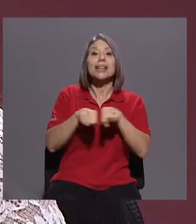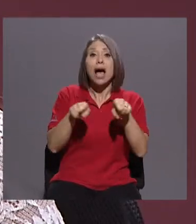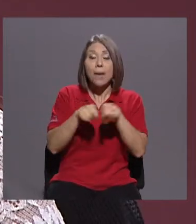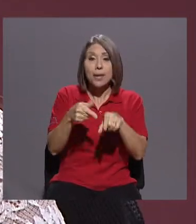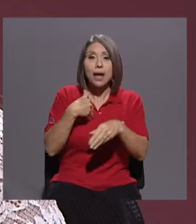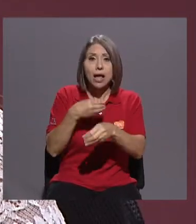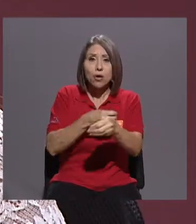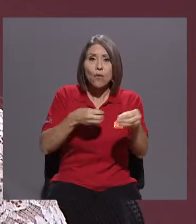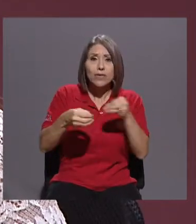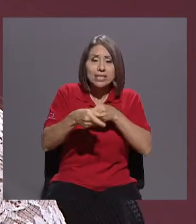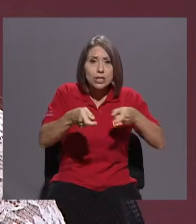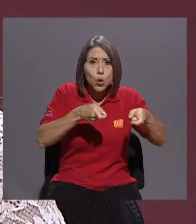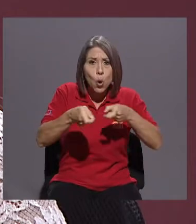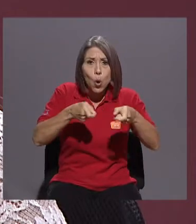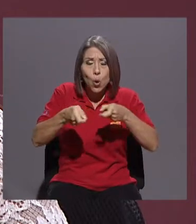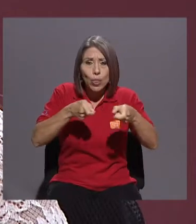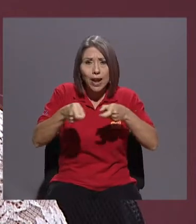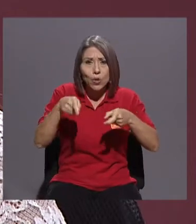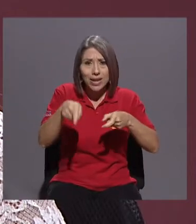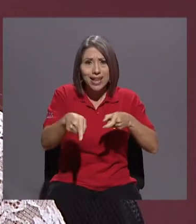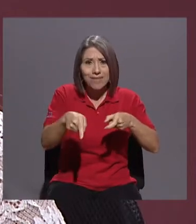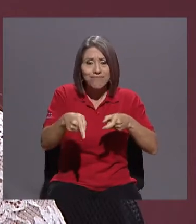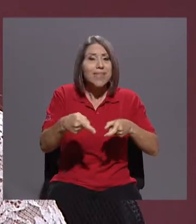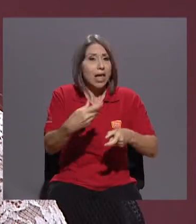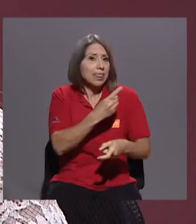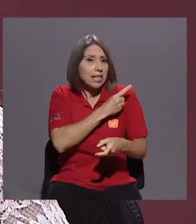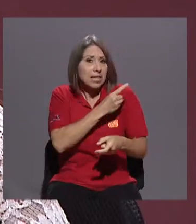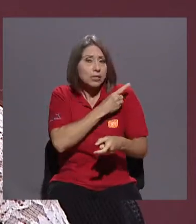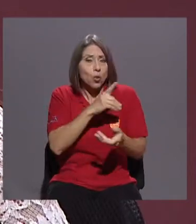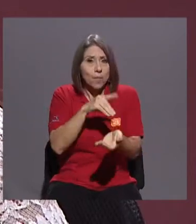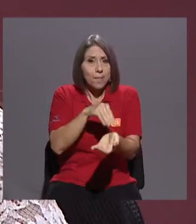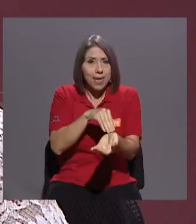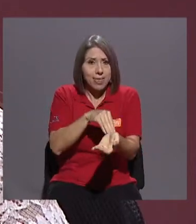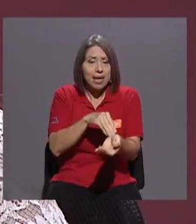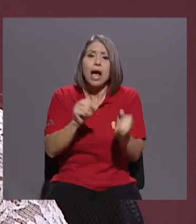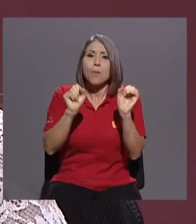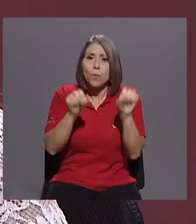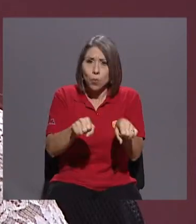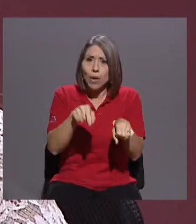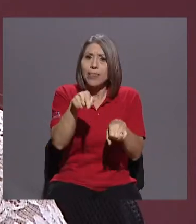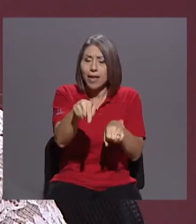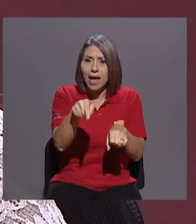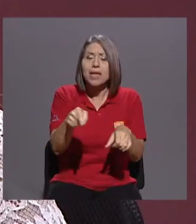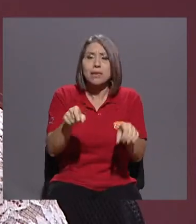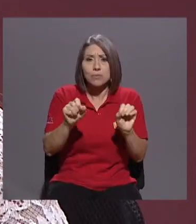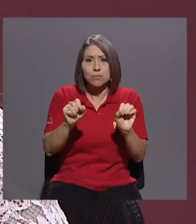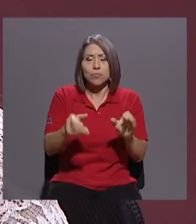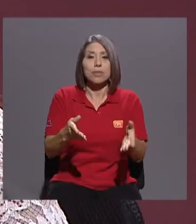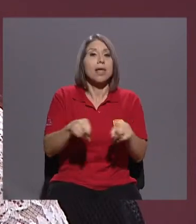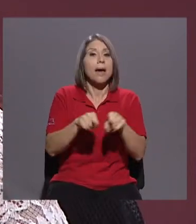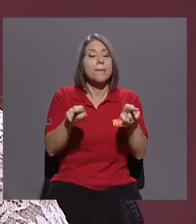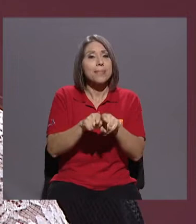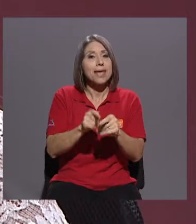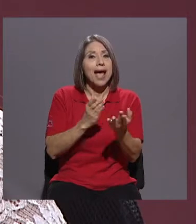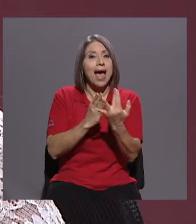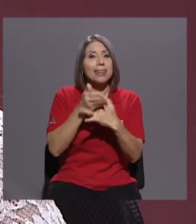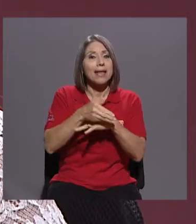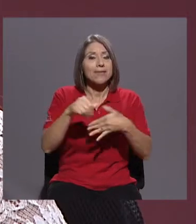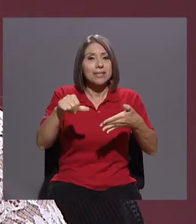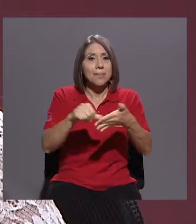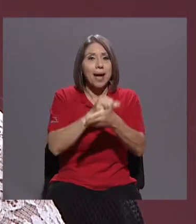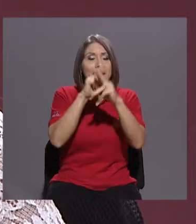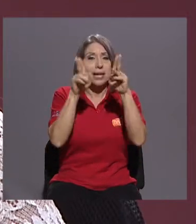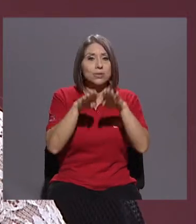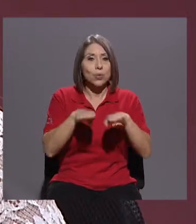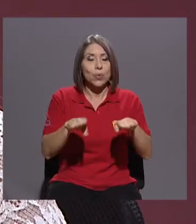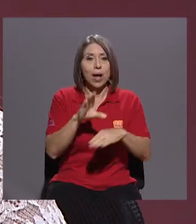contralorías A veces en los centros médicos Hay una dirección médica Podemos encontrar La contraloría De servicios Podemos ingresar A través